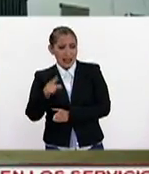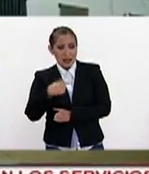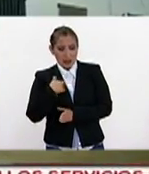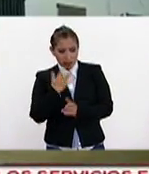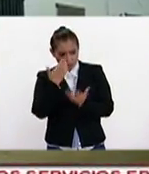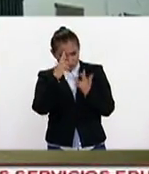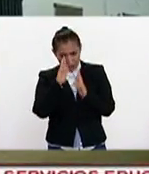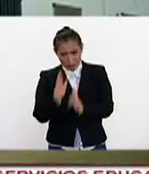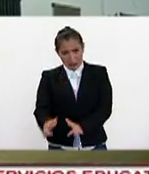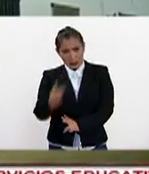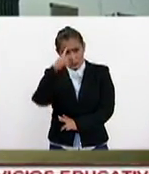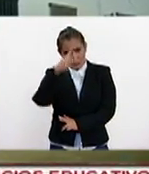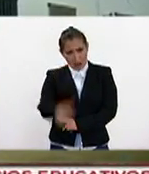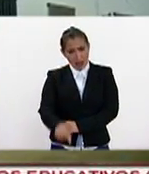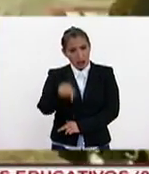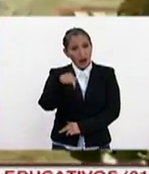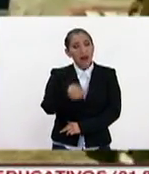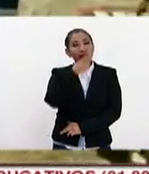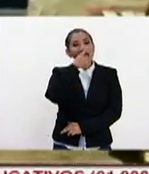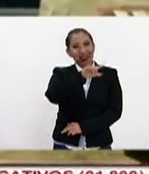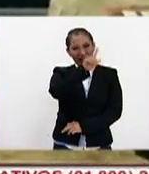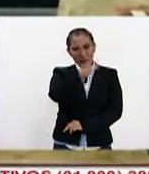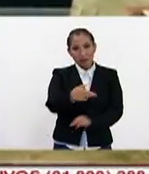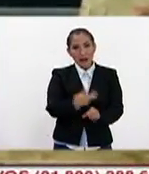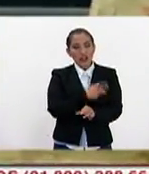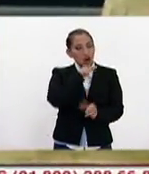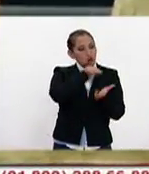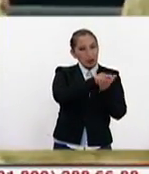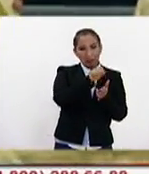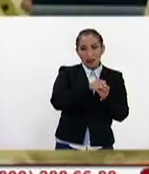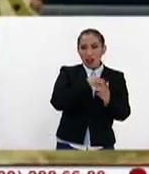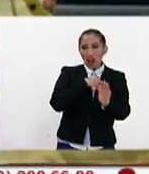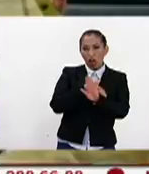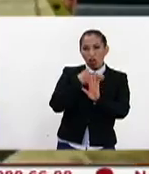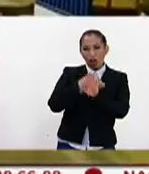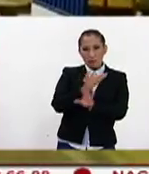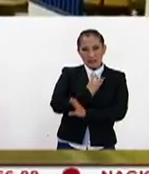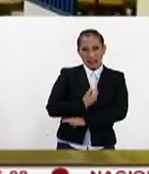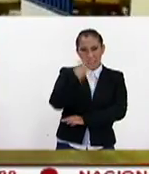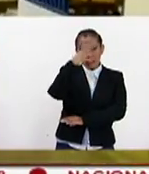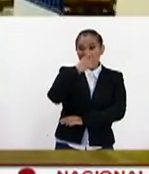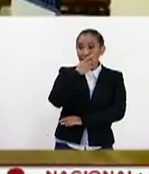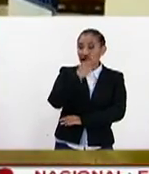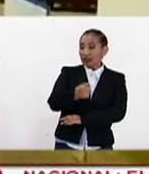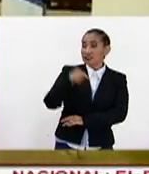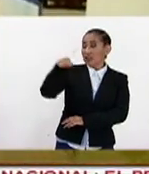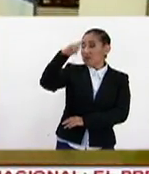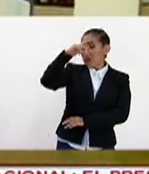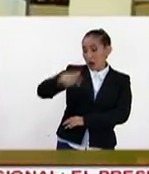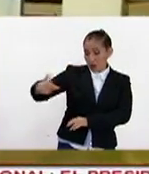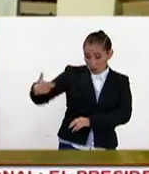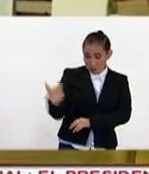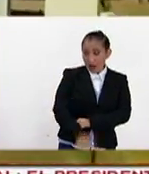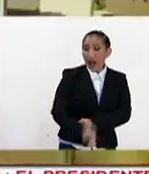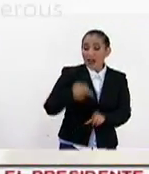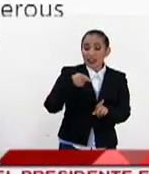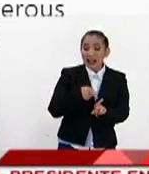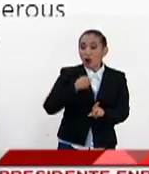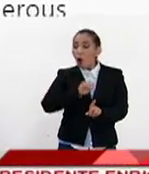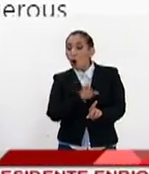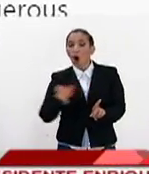de dignidad nacional. Esto lo dijo luego de los tweets del presidente Donald Trump, en los que aseguró que México pagará directa